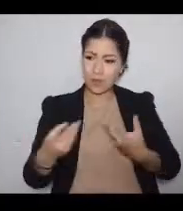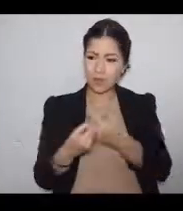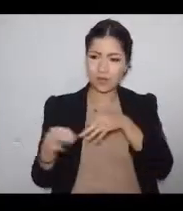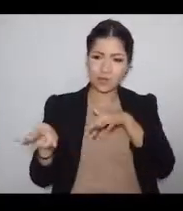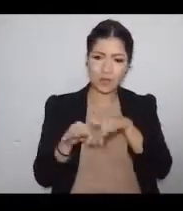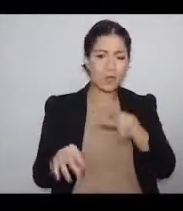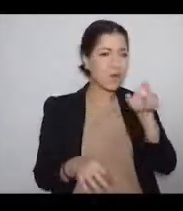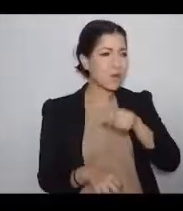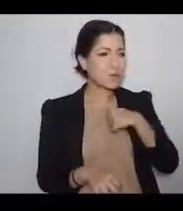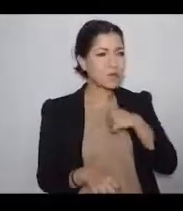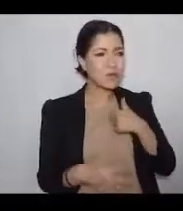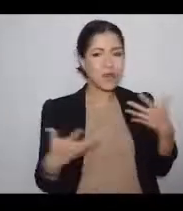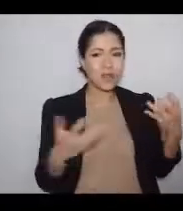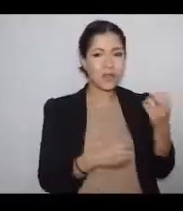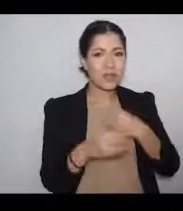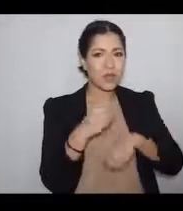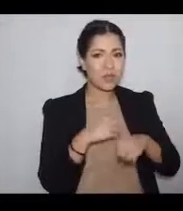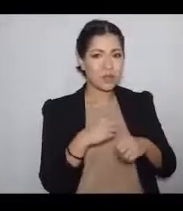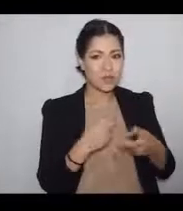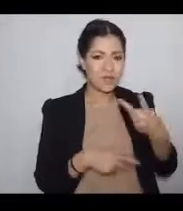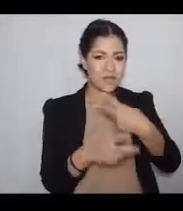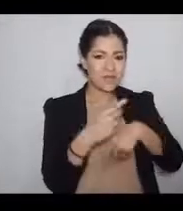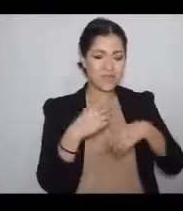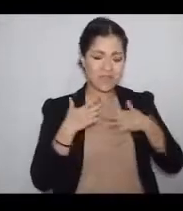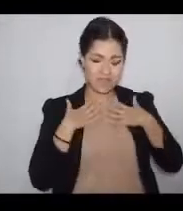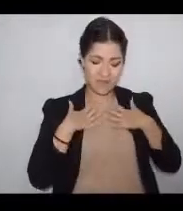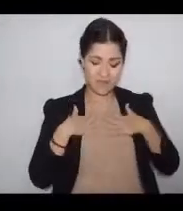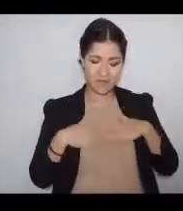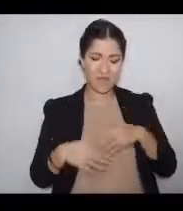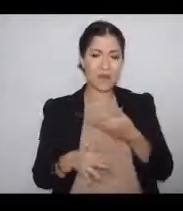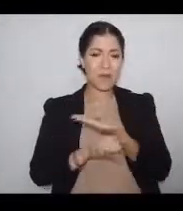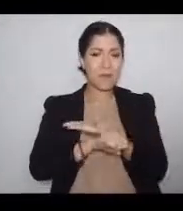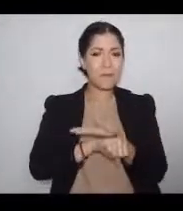ver una obra mía, llega vestida de blanco.